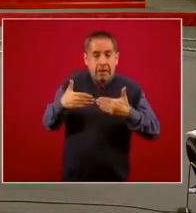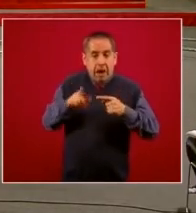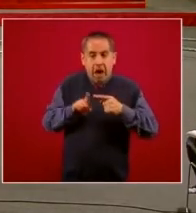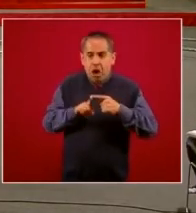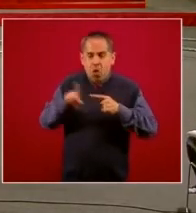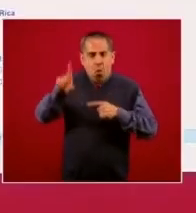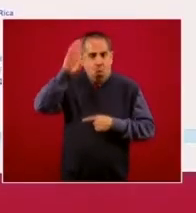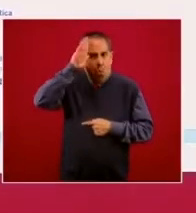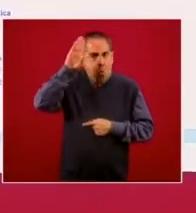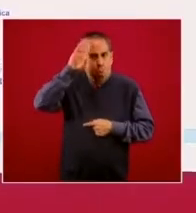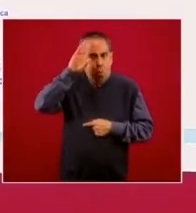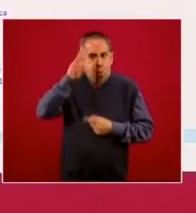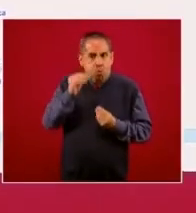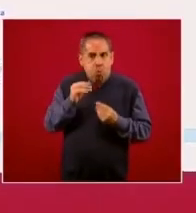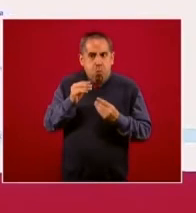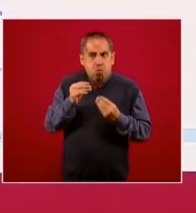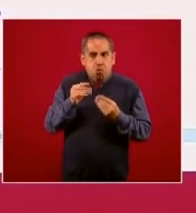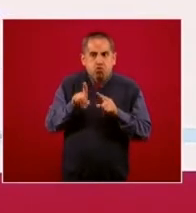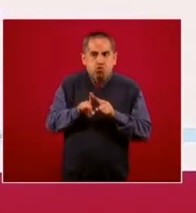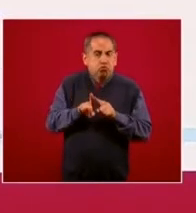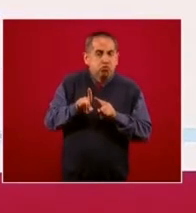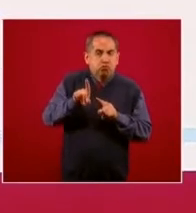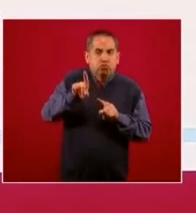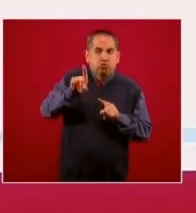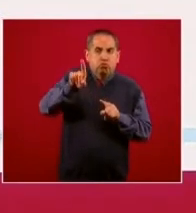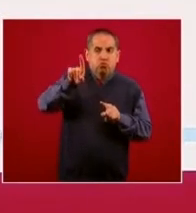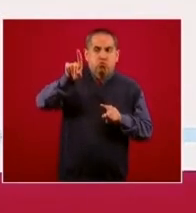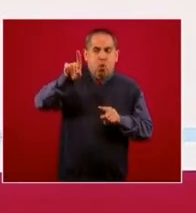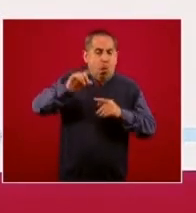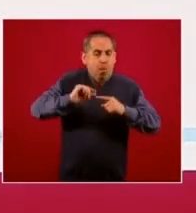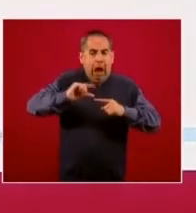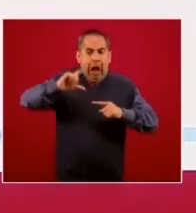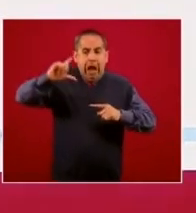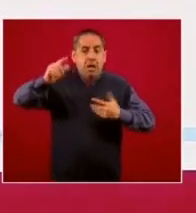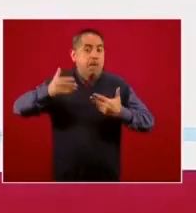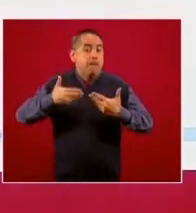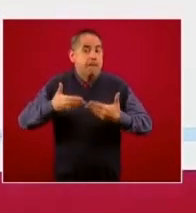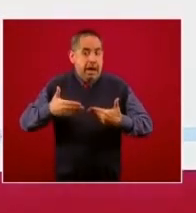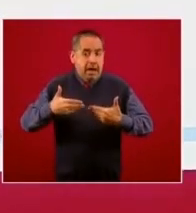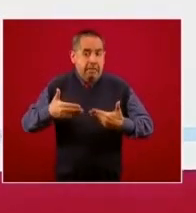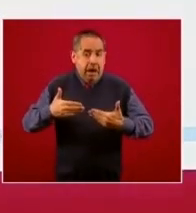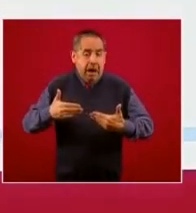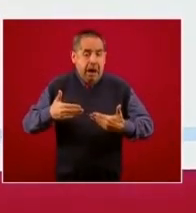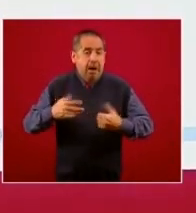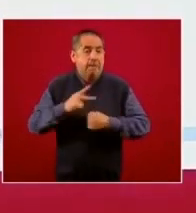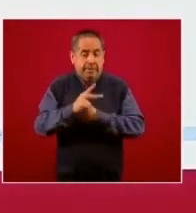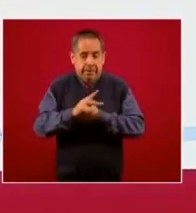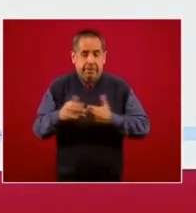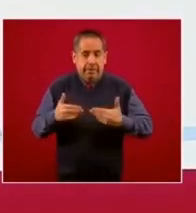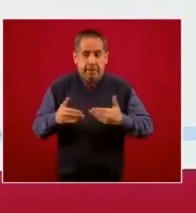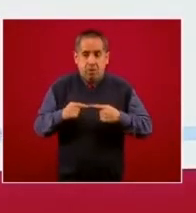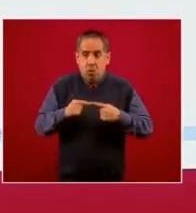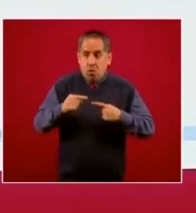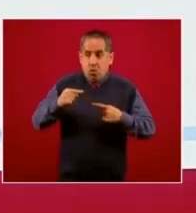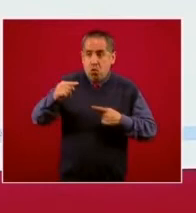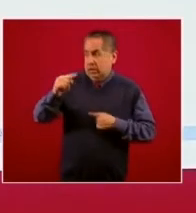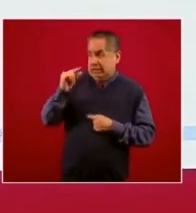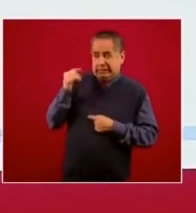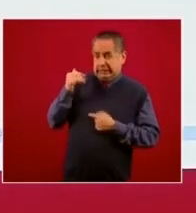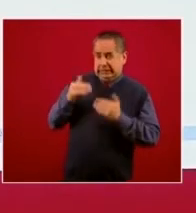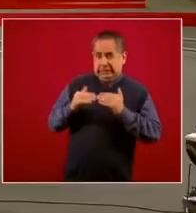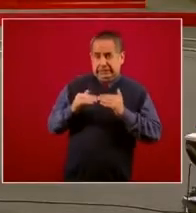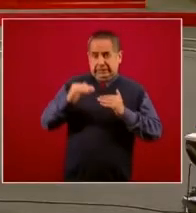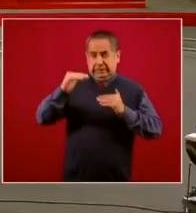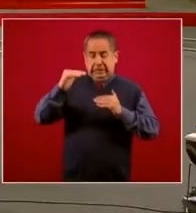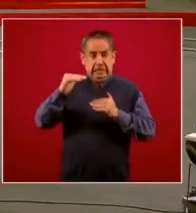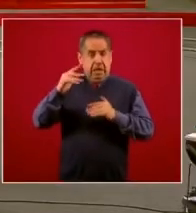una velocidad importante. Tiene una pendiente bastante pronunciada e inclusive llega en los últimos días a